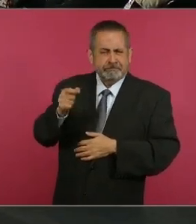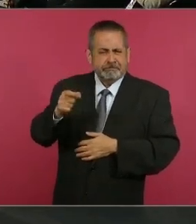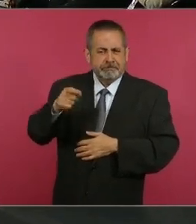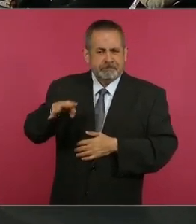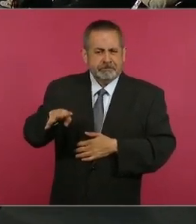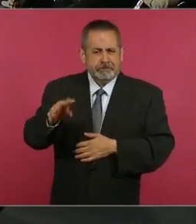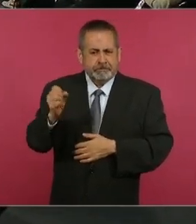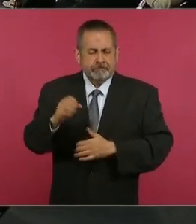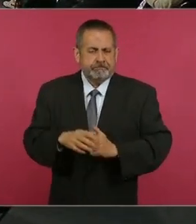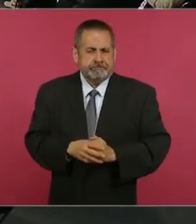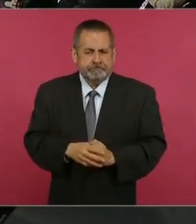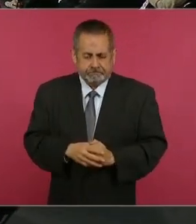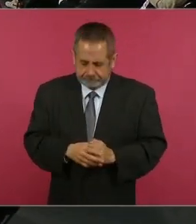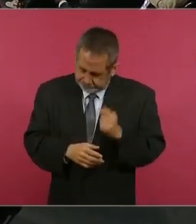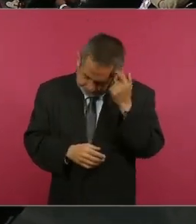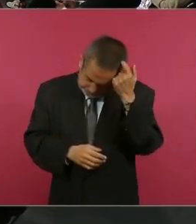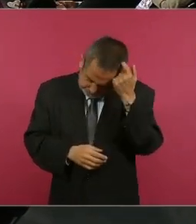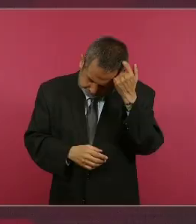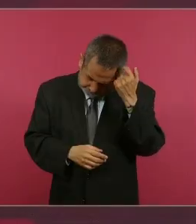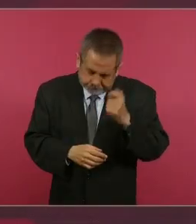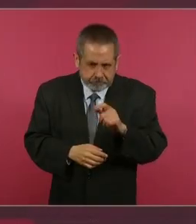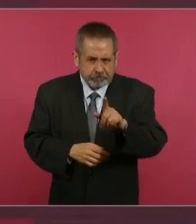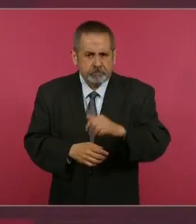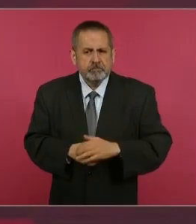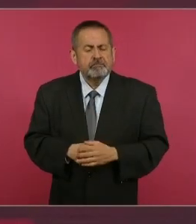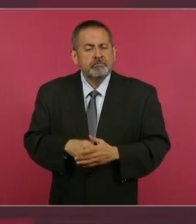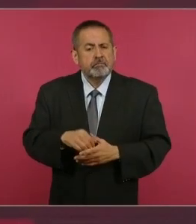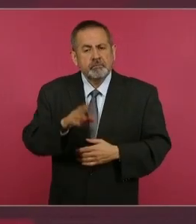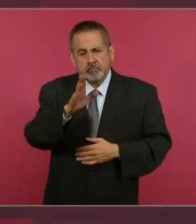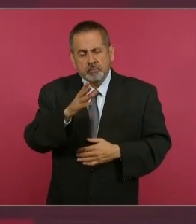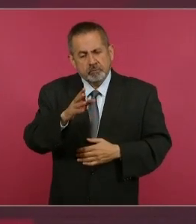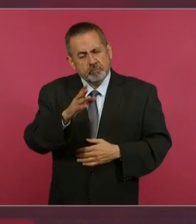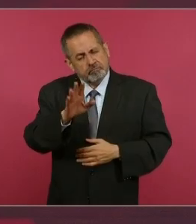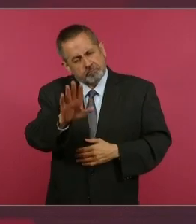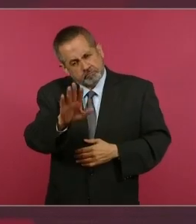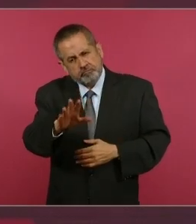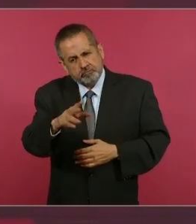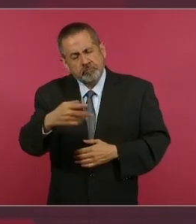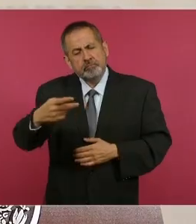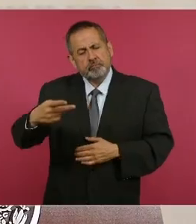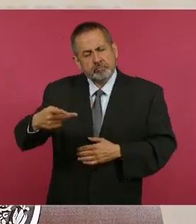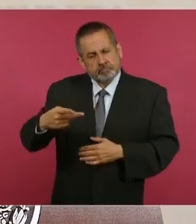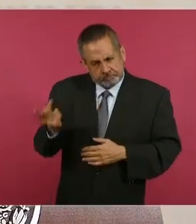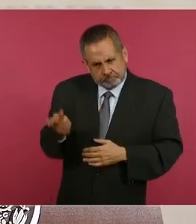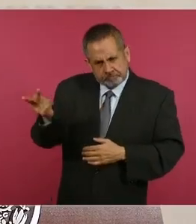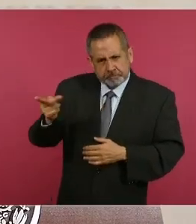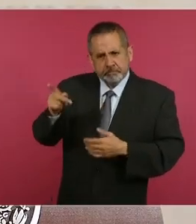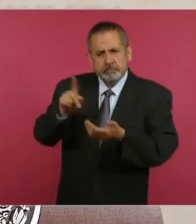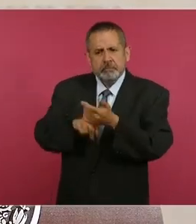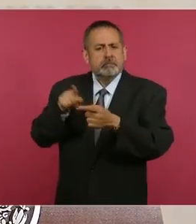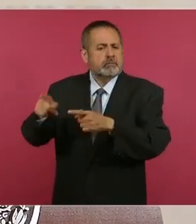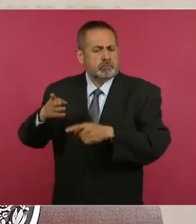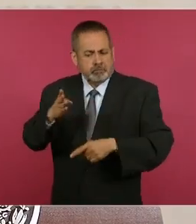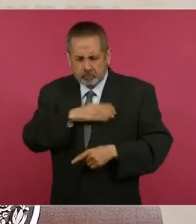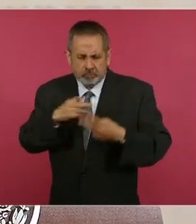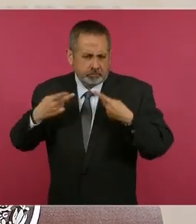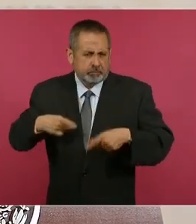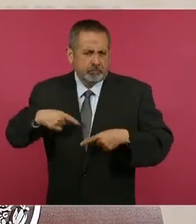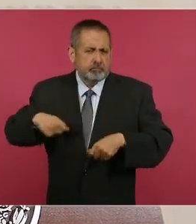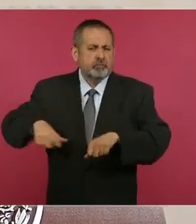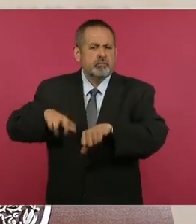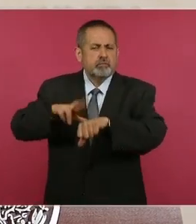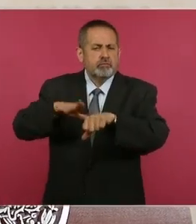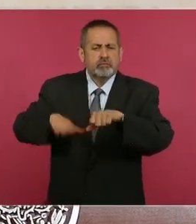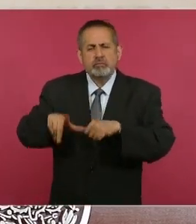Sí. Bueno, hay que hablar. Es muy buena gobernadora Lorena, muy buena,